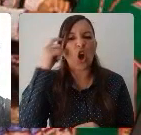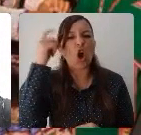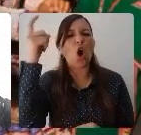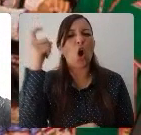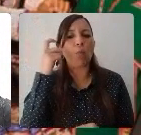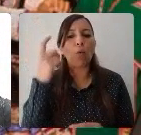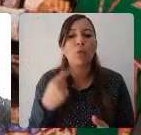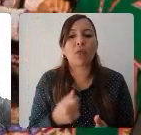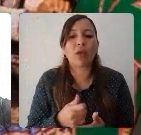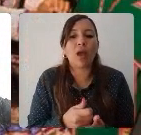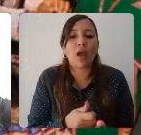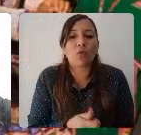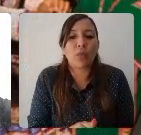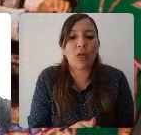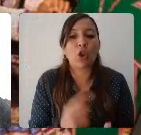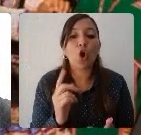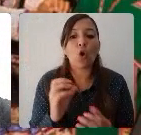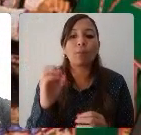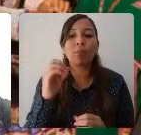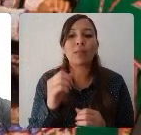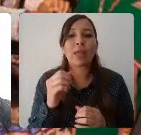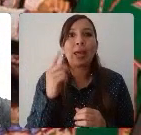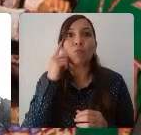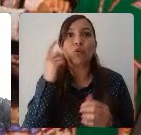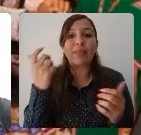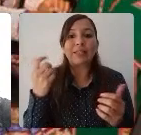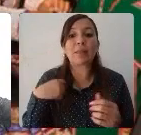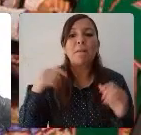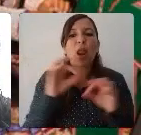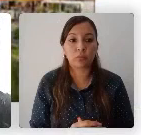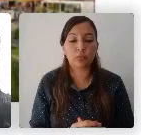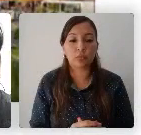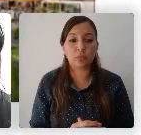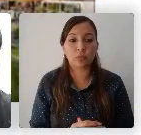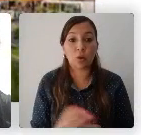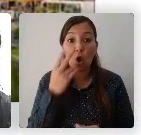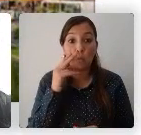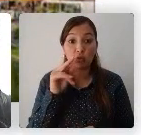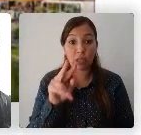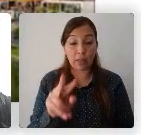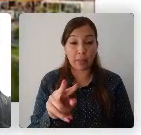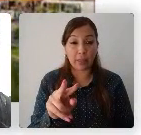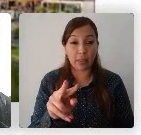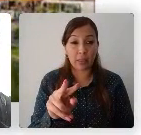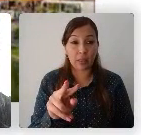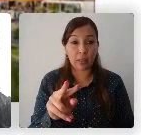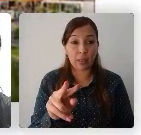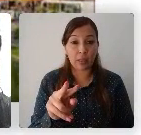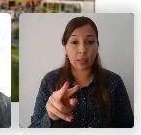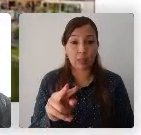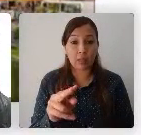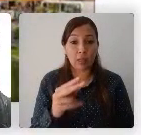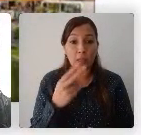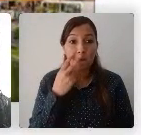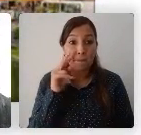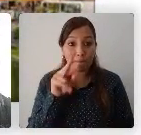pueden ser una alternativa de viaje interesante para ese nuevo viajero pospandemia. Bueno, vamos a hacer una pequeña